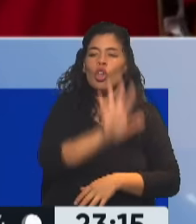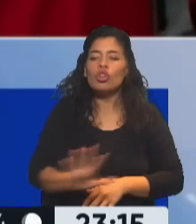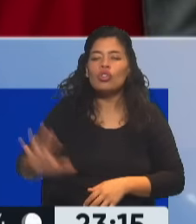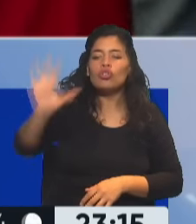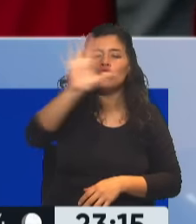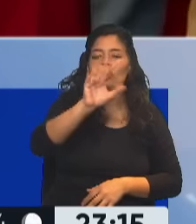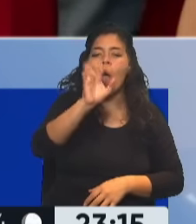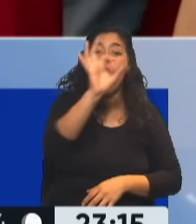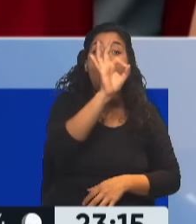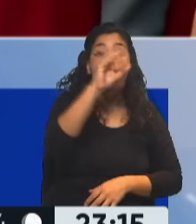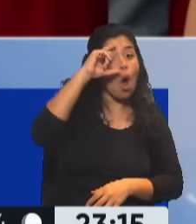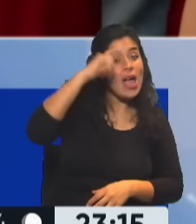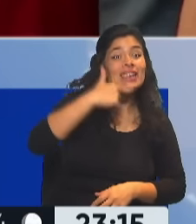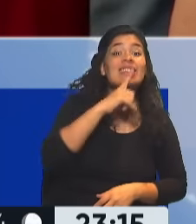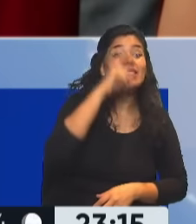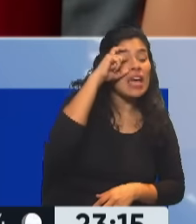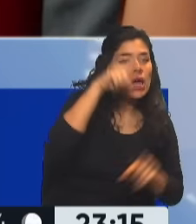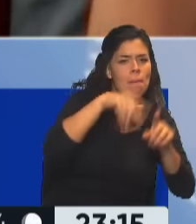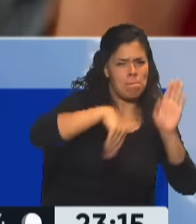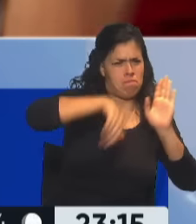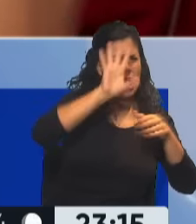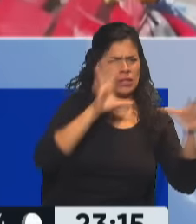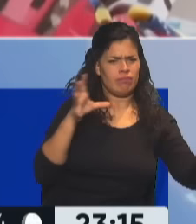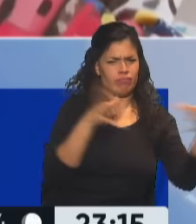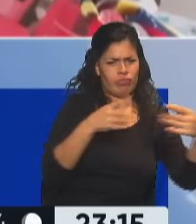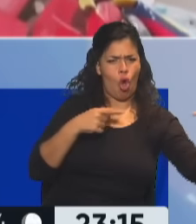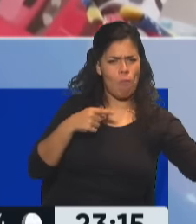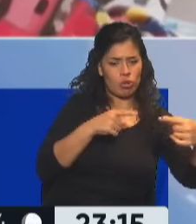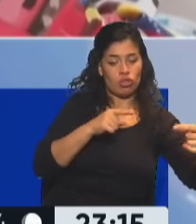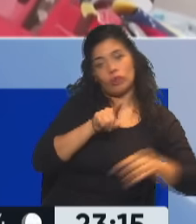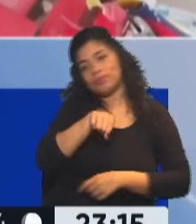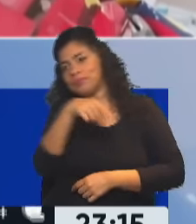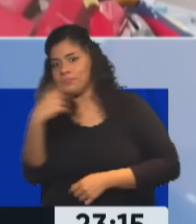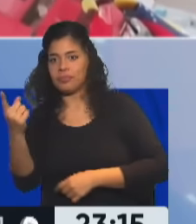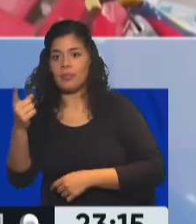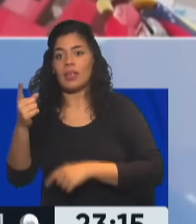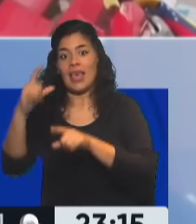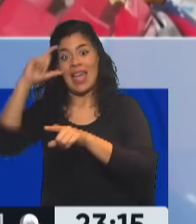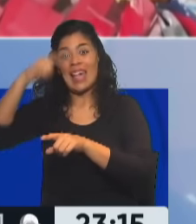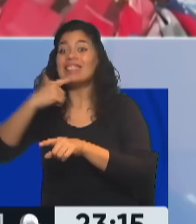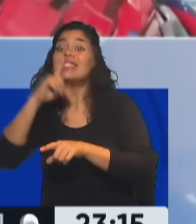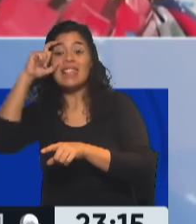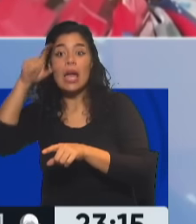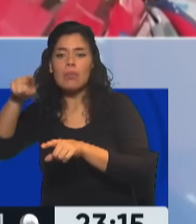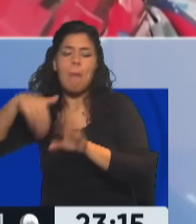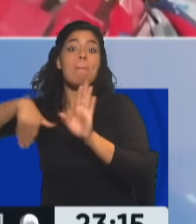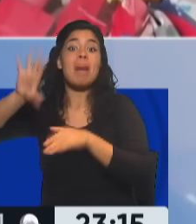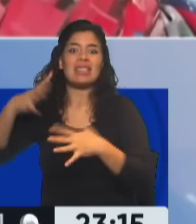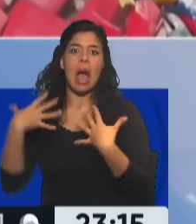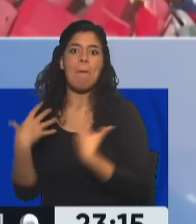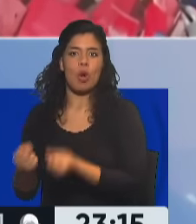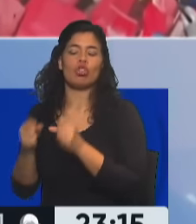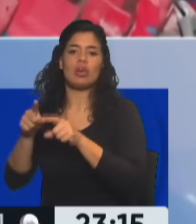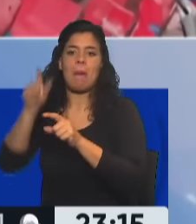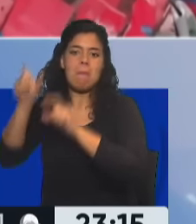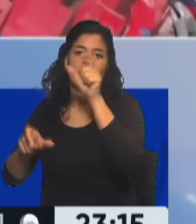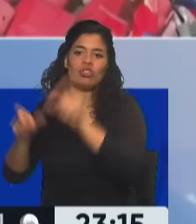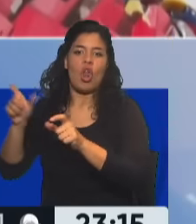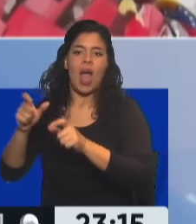la oposición, y el oeste una zona que apoya mayoritariamente al oficialismo. Entonces el centro es como un lugar